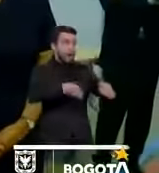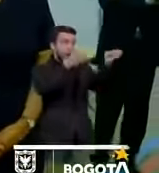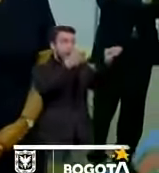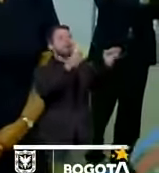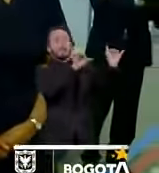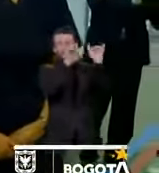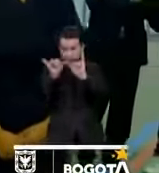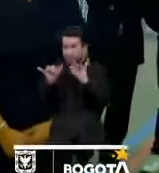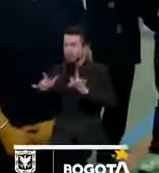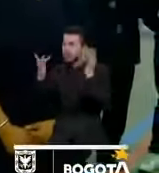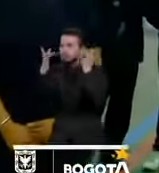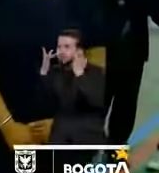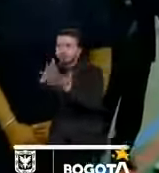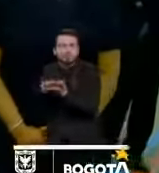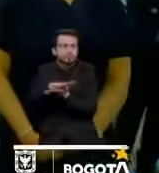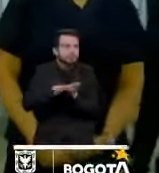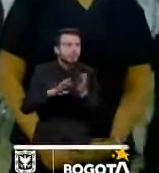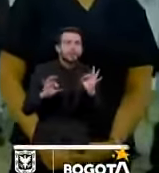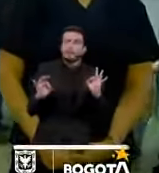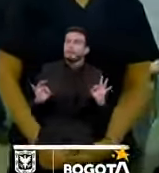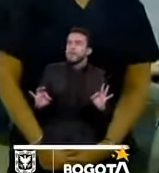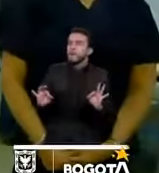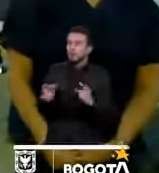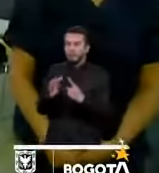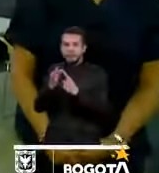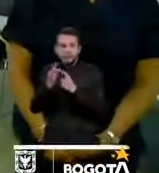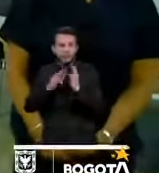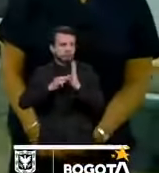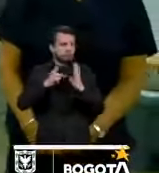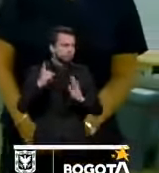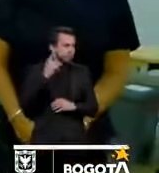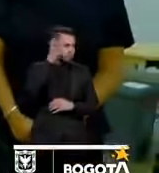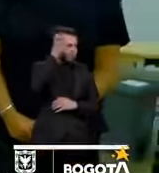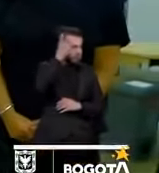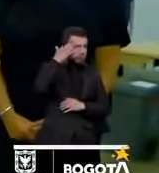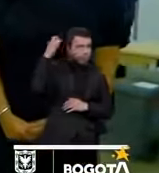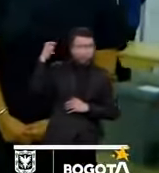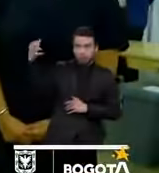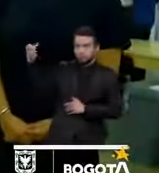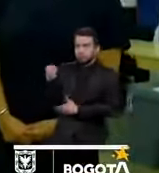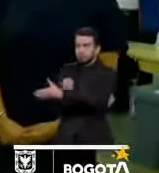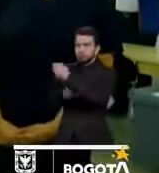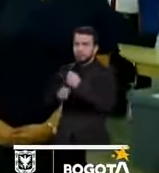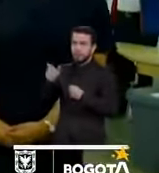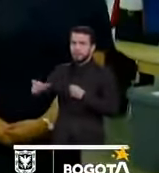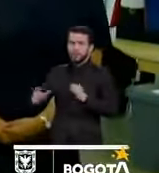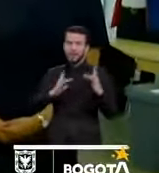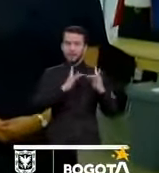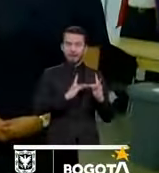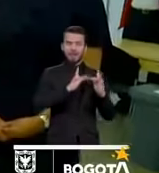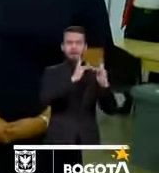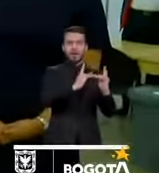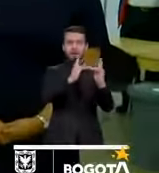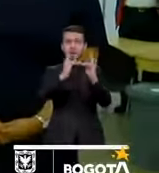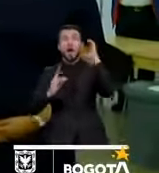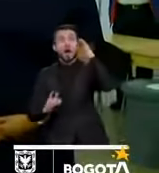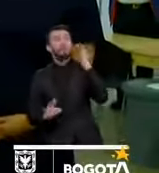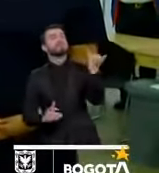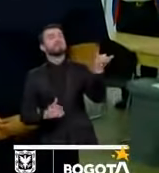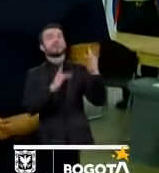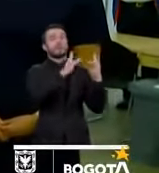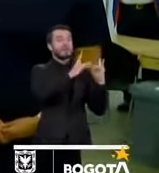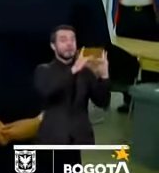los pacientes. Y tener una proporción de personal médico y de enfermeras por cama, incluso mucho mejor que en algunos hospitales,